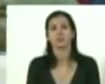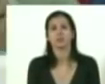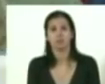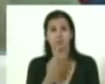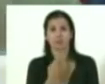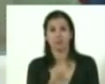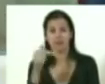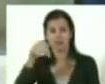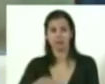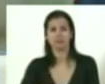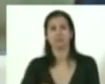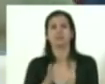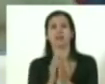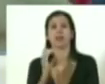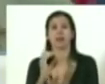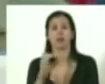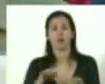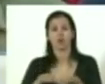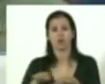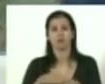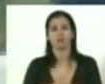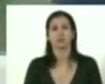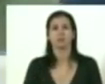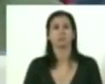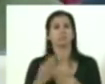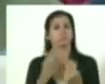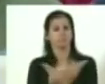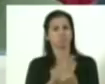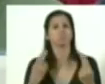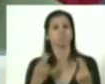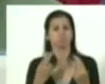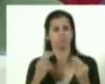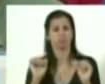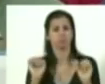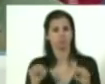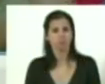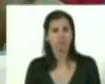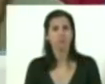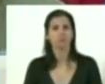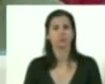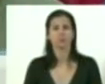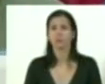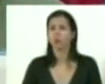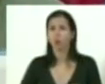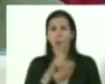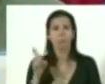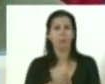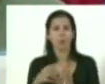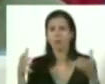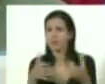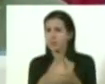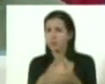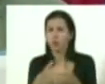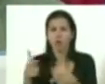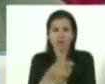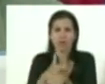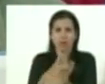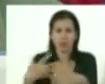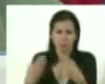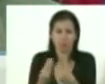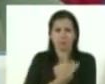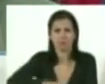ratificar desde San Carlos el compromiso de todo el gobierno bolivariano del presidente Maduro.